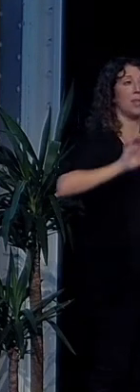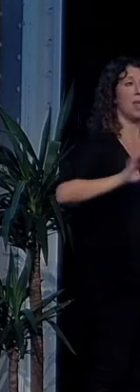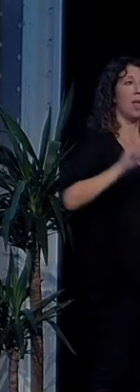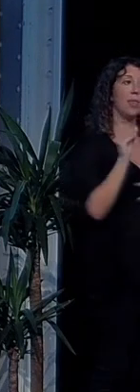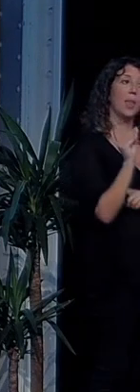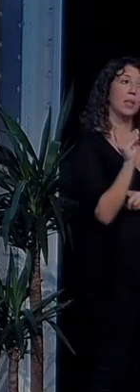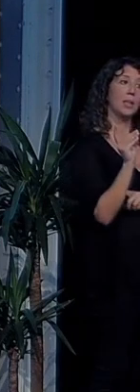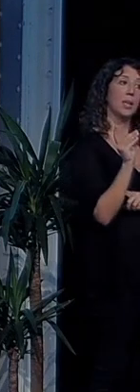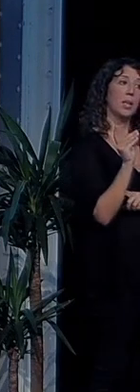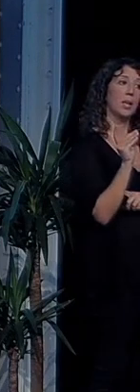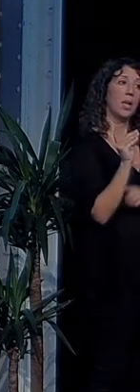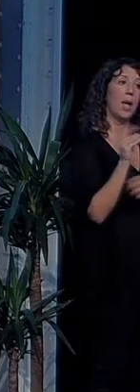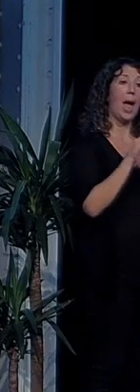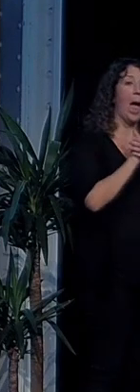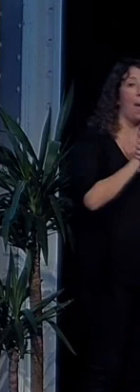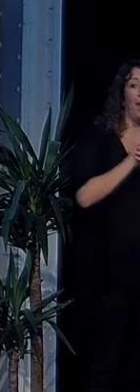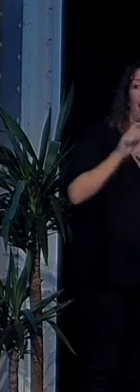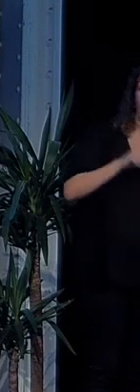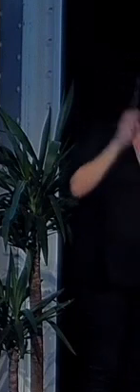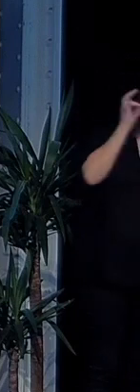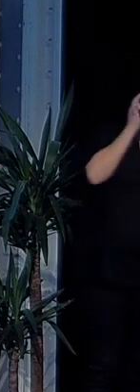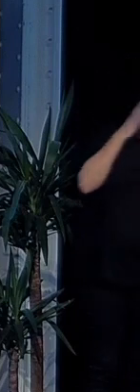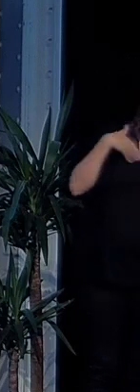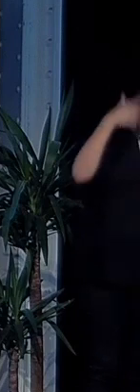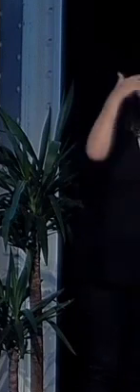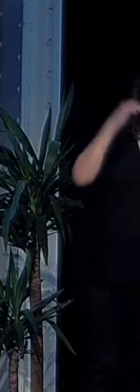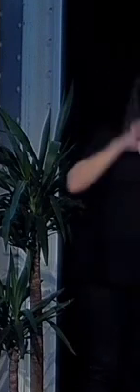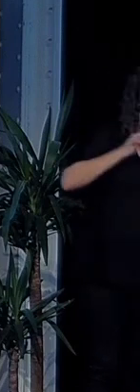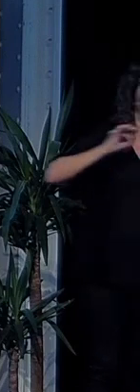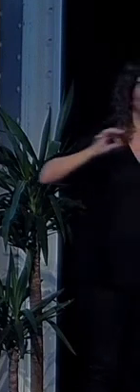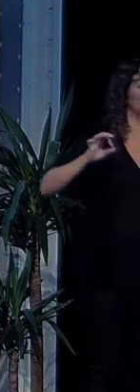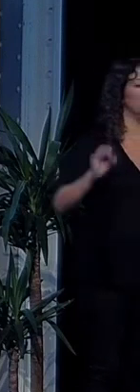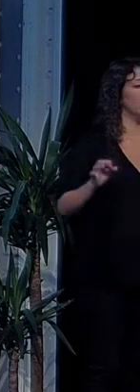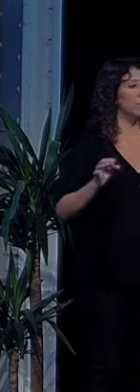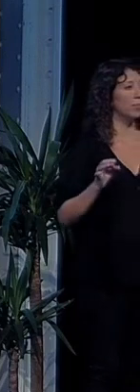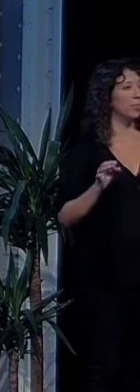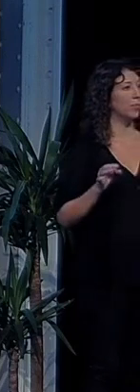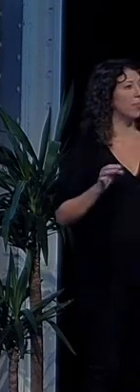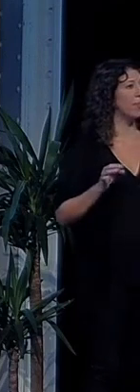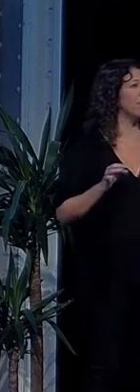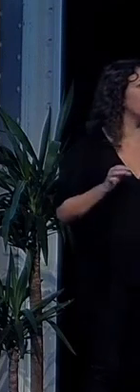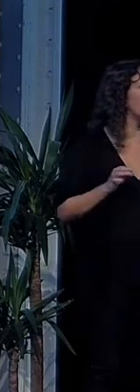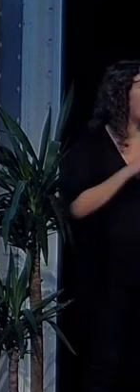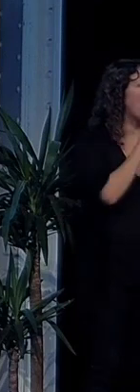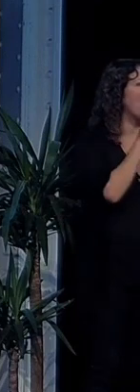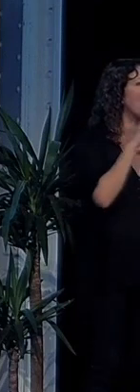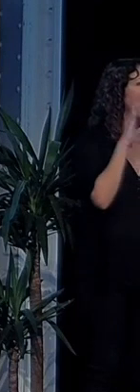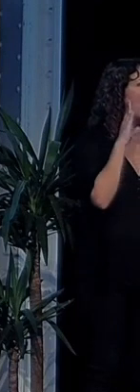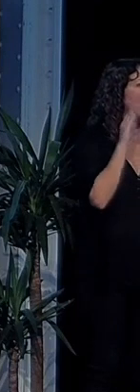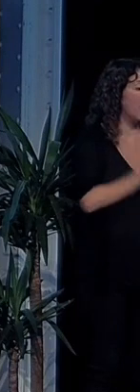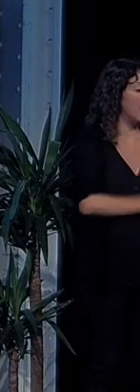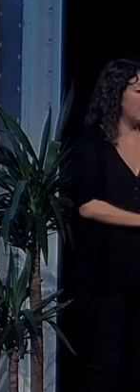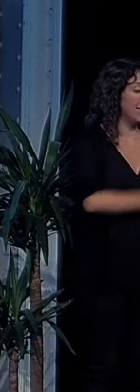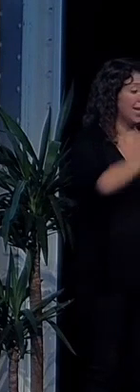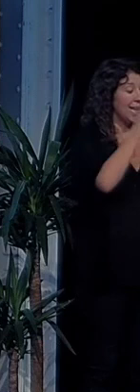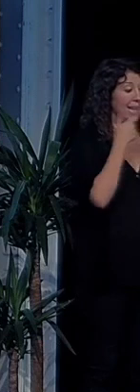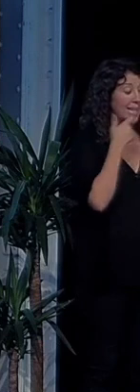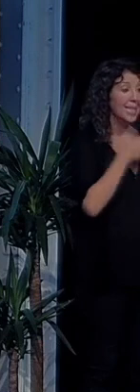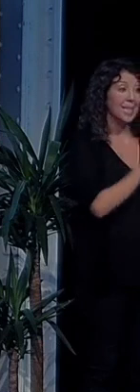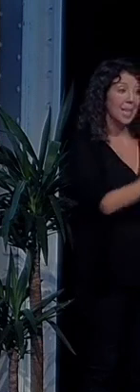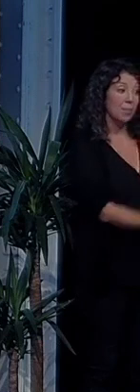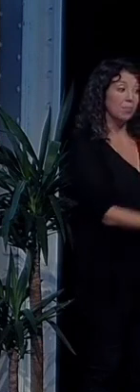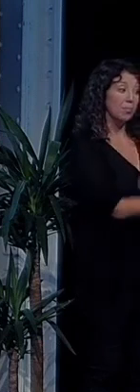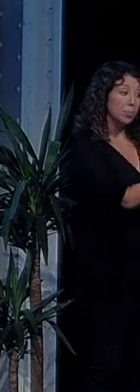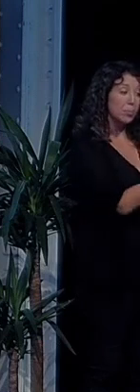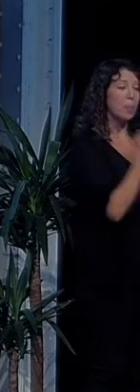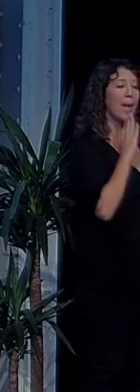Siré era íntima amiga de mi hermana, así es que, ¿qué te voy a decir cómo se vivió aquello? Decirte que mi madre, siempre pequeña, me decía, si pasa algo, coge un taxi y te